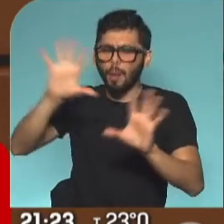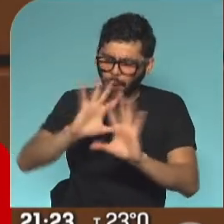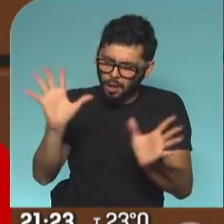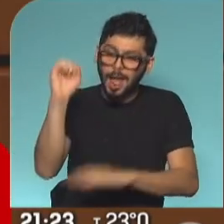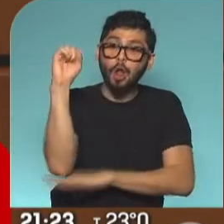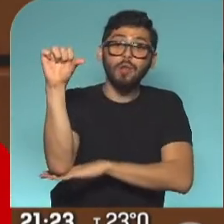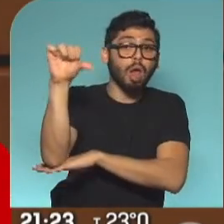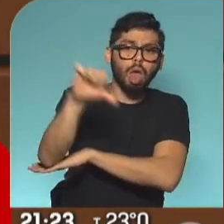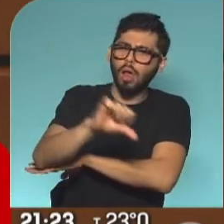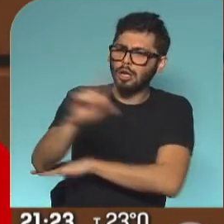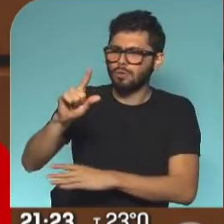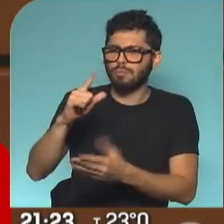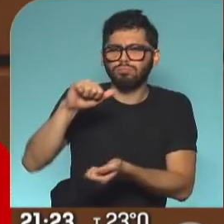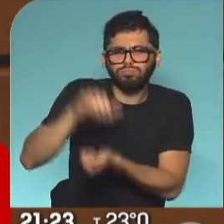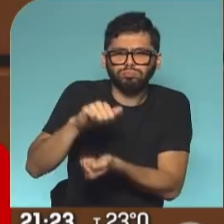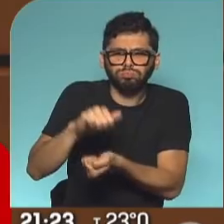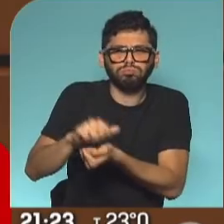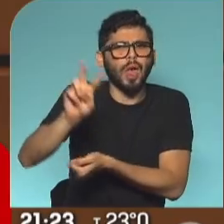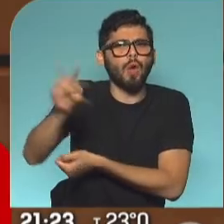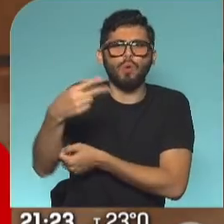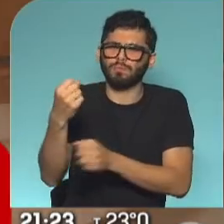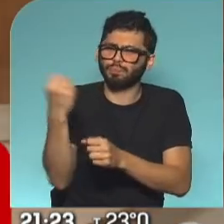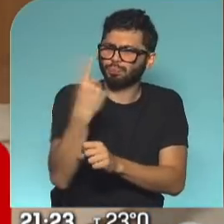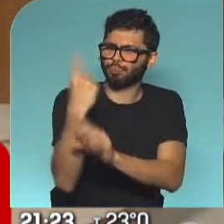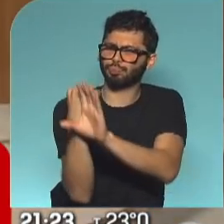economías europeas se pueden levantar en 10 minutos.